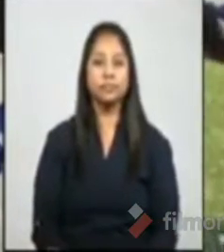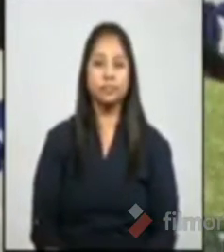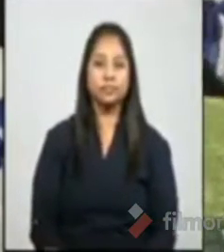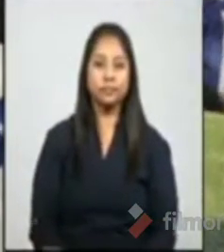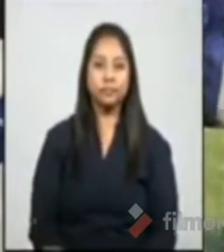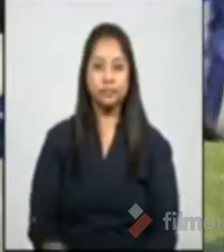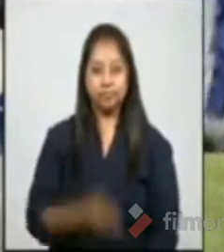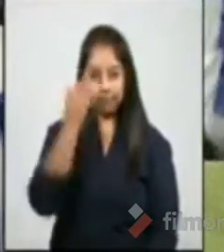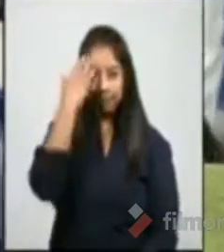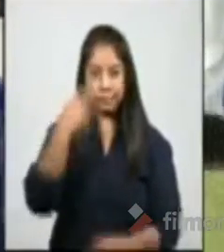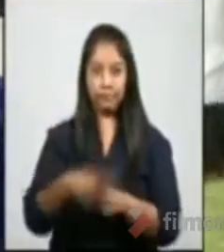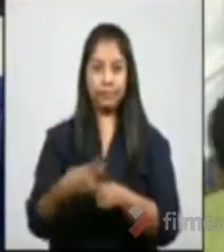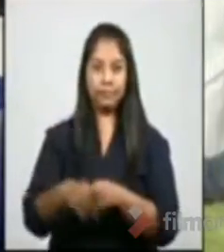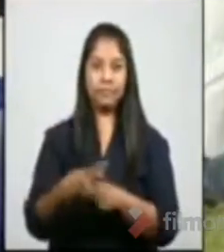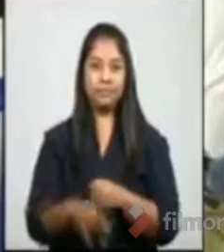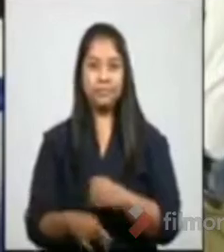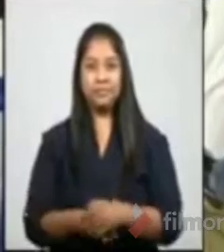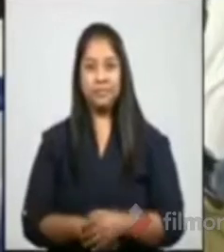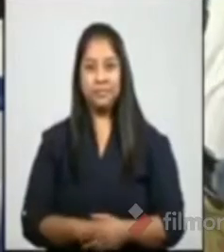Muy buenas tardes.